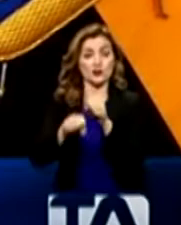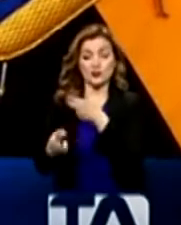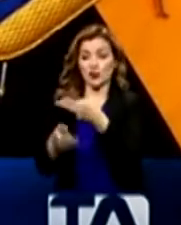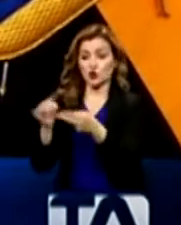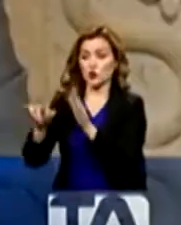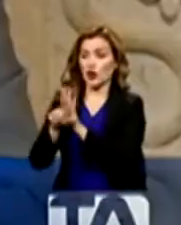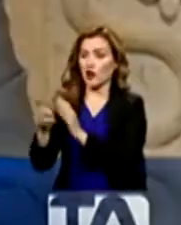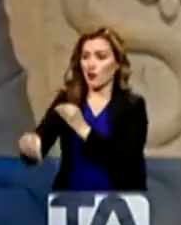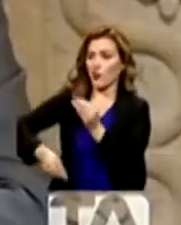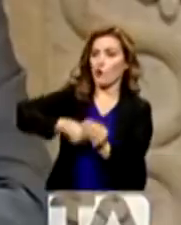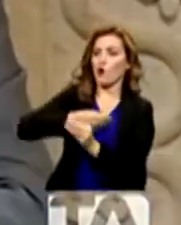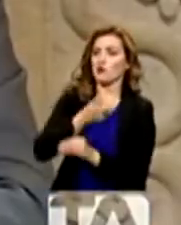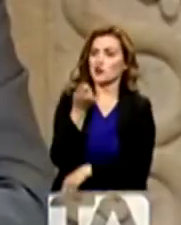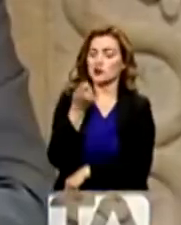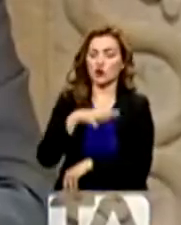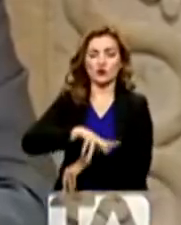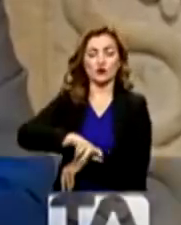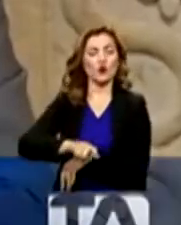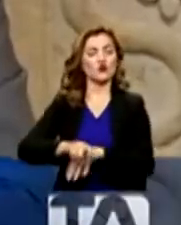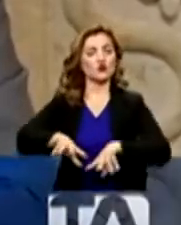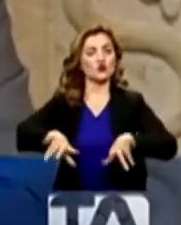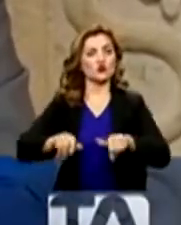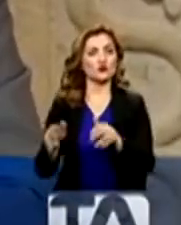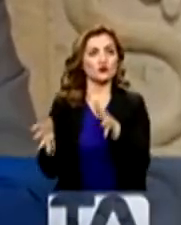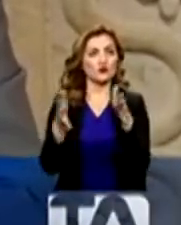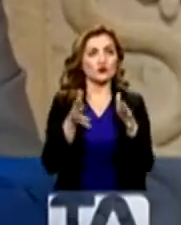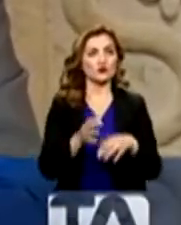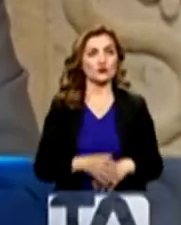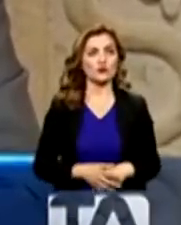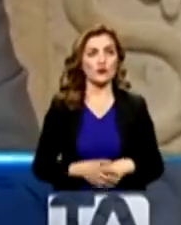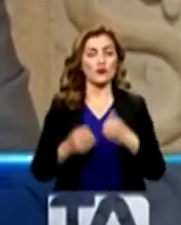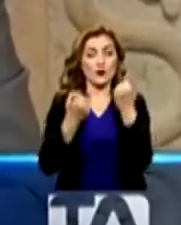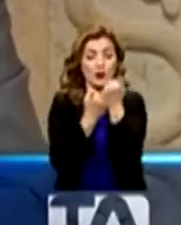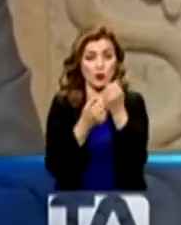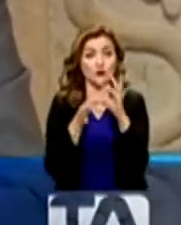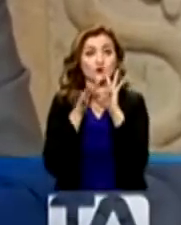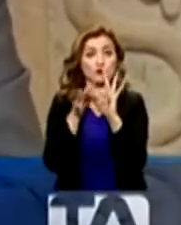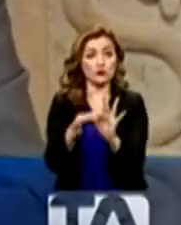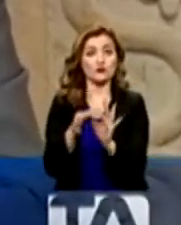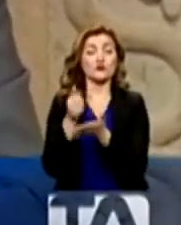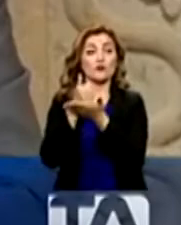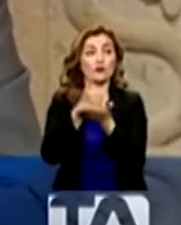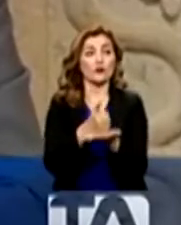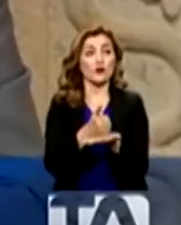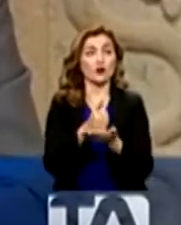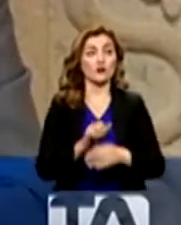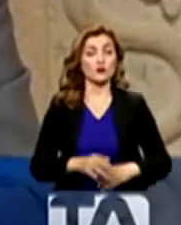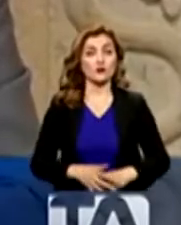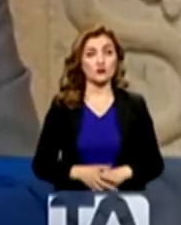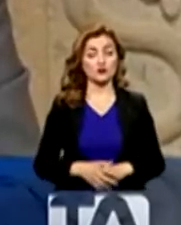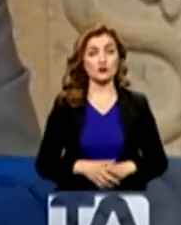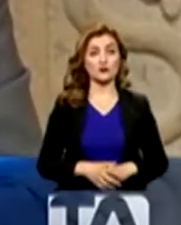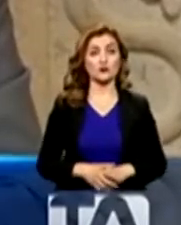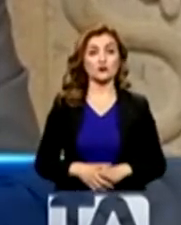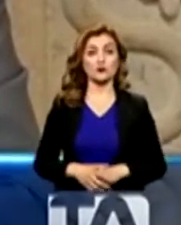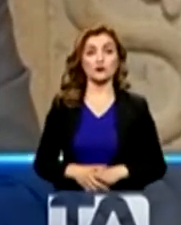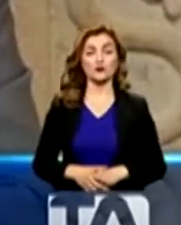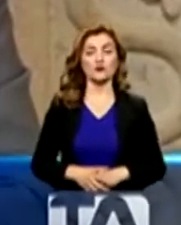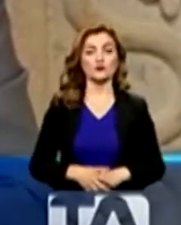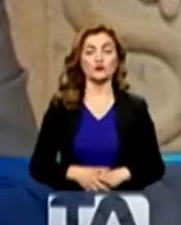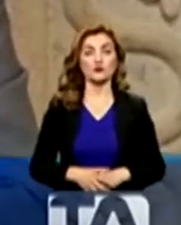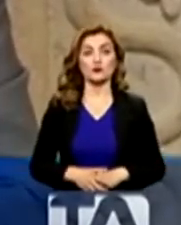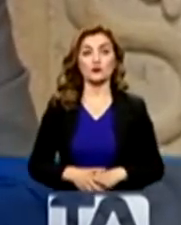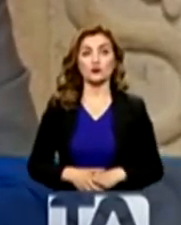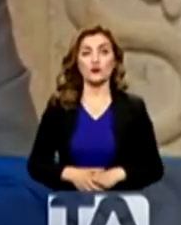de activos. Justamente este apoyo y esta cooperación puede ayudarnos justamente a conseguir esa eficiencia,